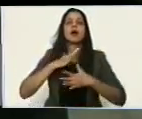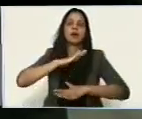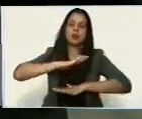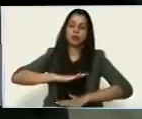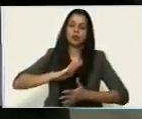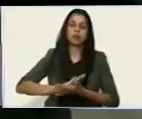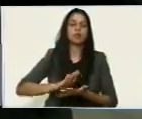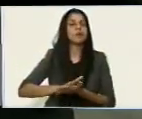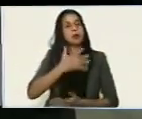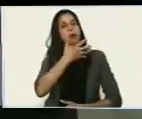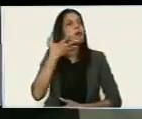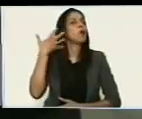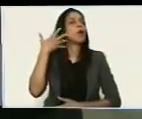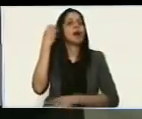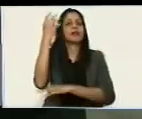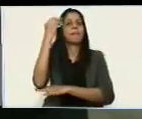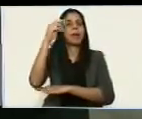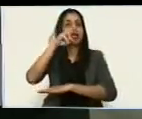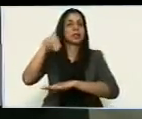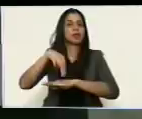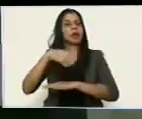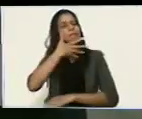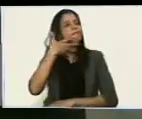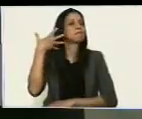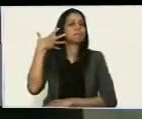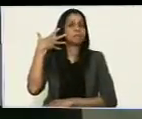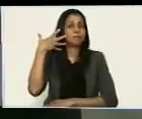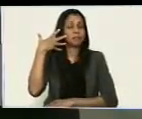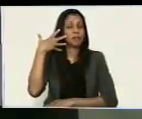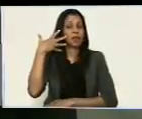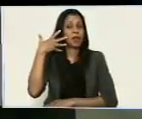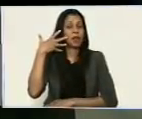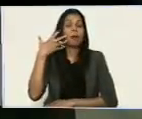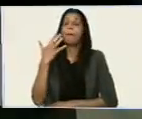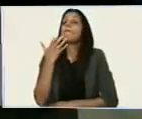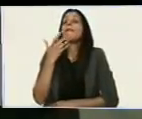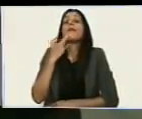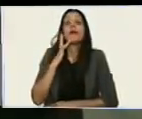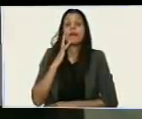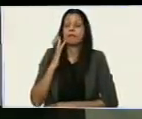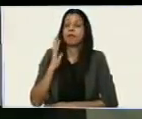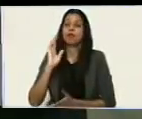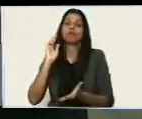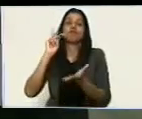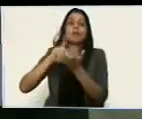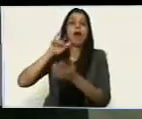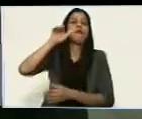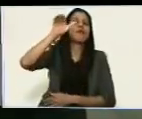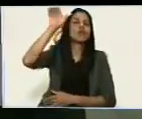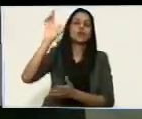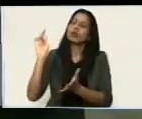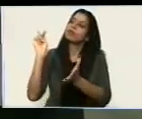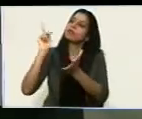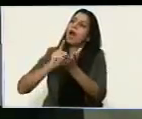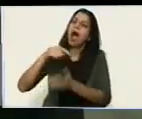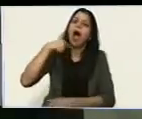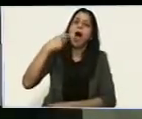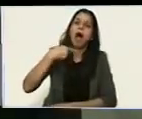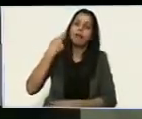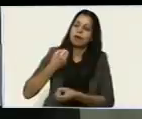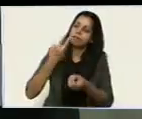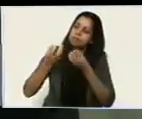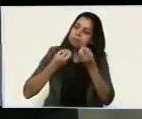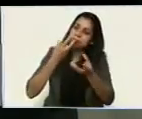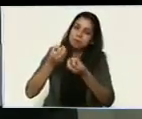esta Asamblea Nacional Constituyente y que el día que tengamos que rendirle cuenta, nosotros podamos decir